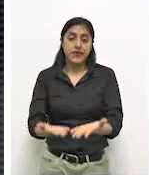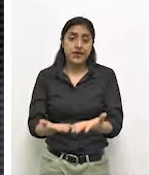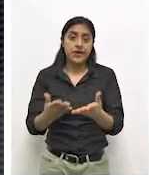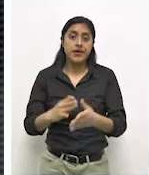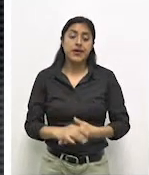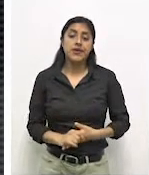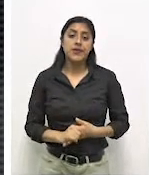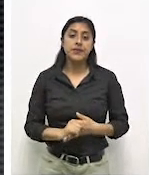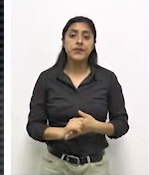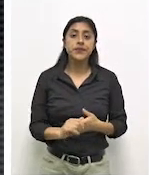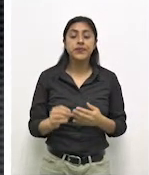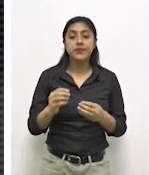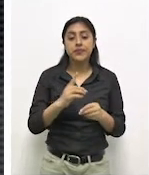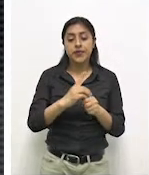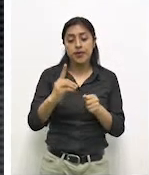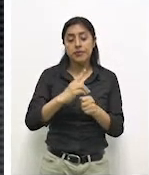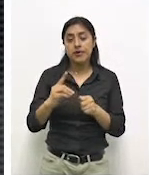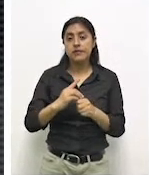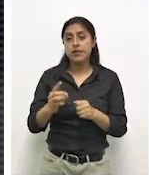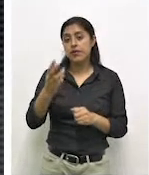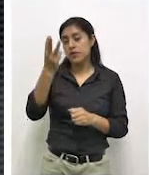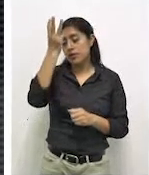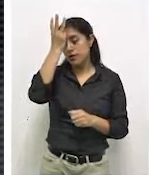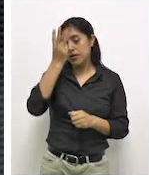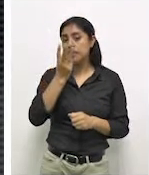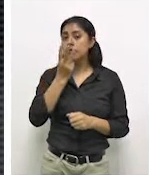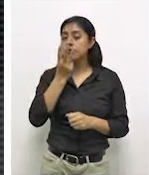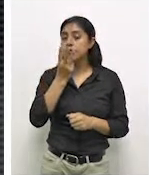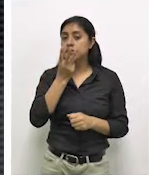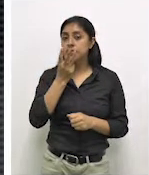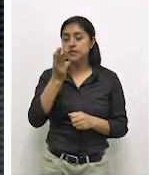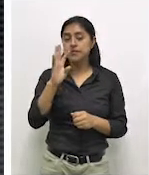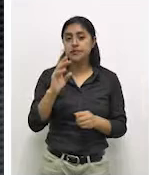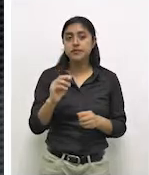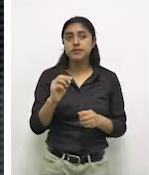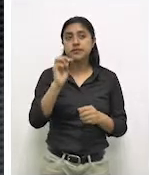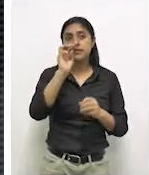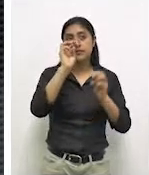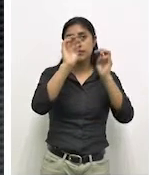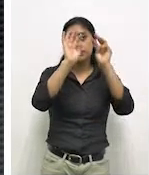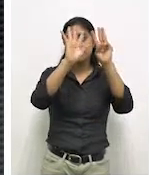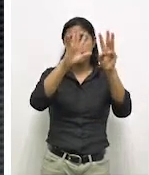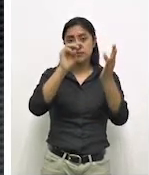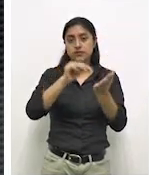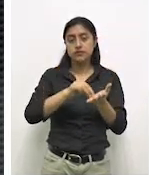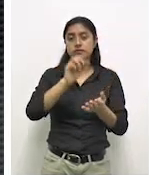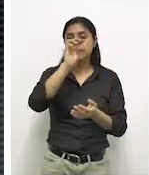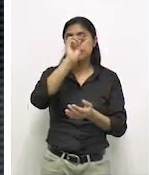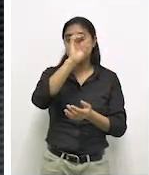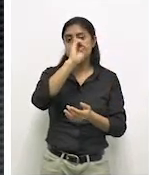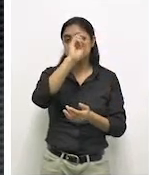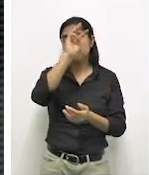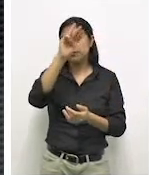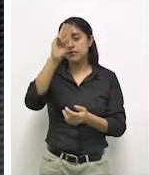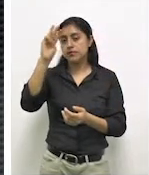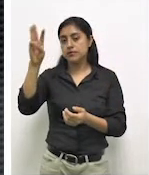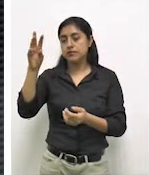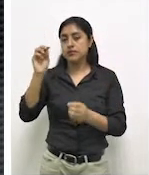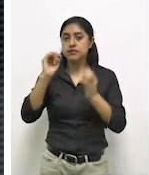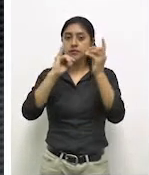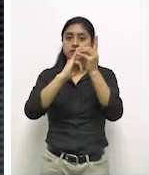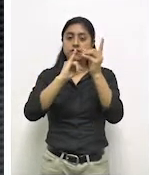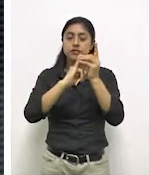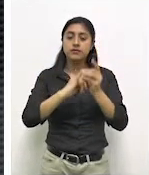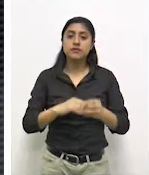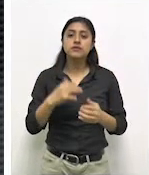por sus propietarios. Sigue el departamento de Quiché, en cuyas oficinas hay 8,033 DPI disponibles.